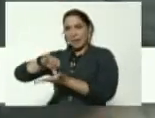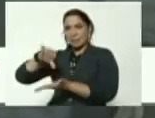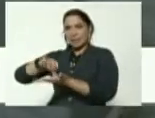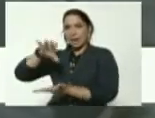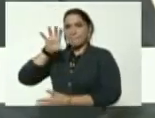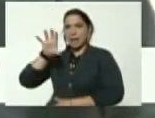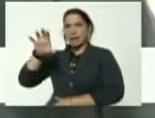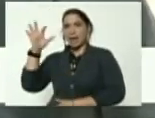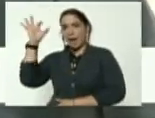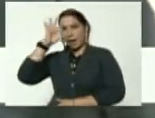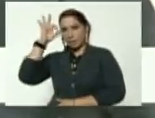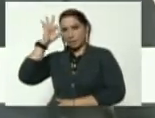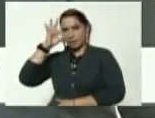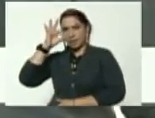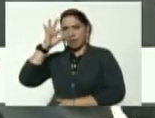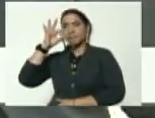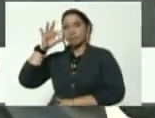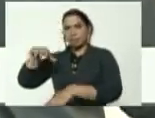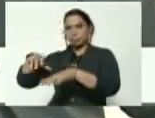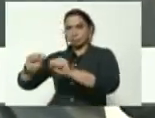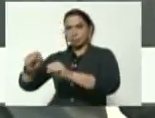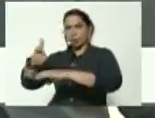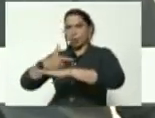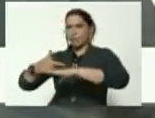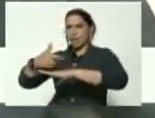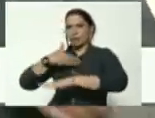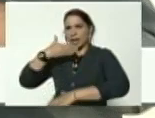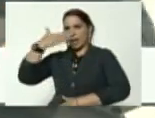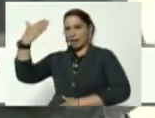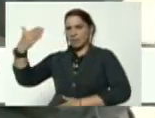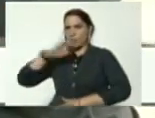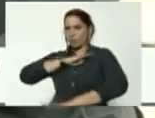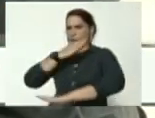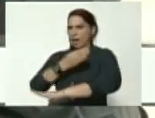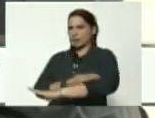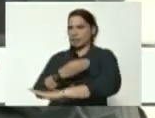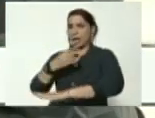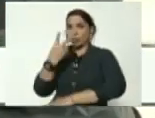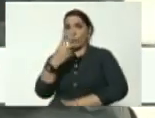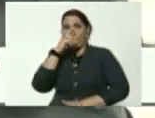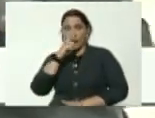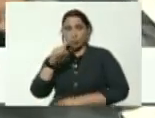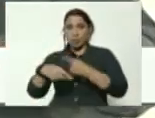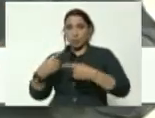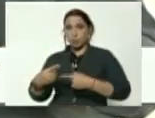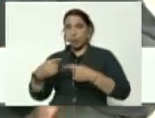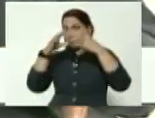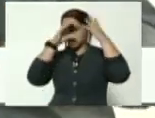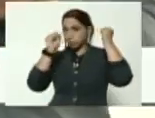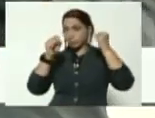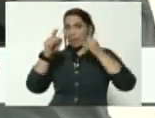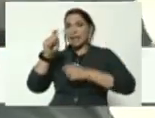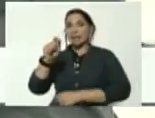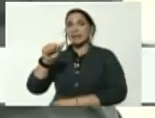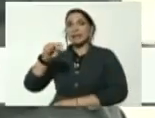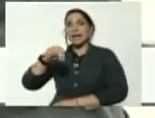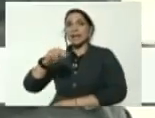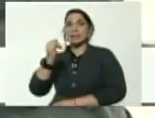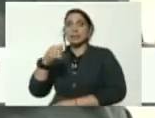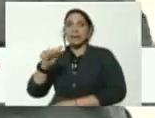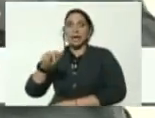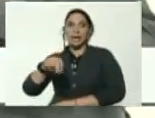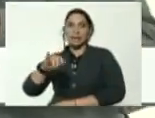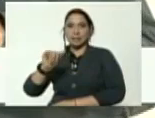gobierno islámico radical. Dos años después, las embajadas de Tanzania y de